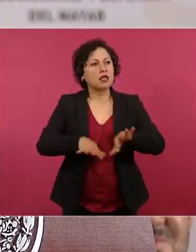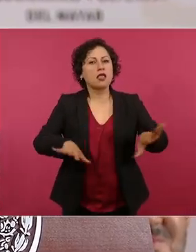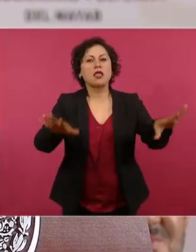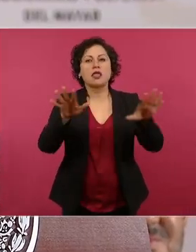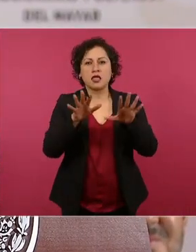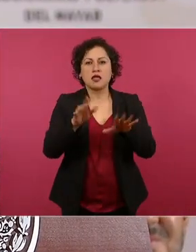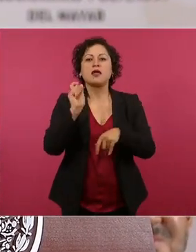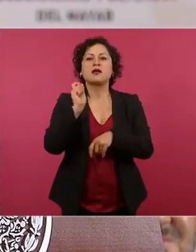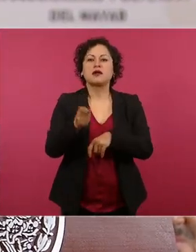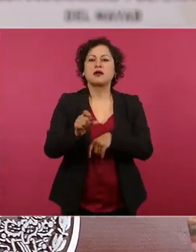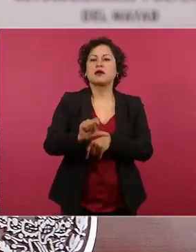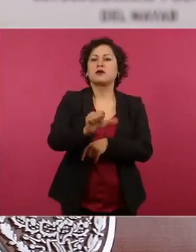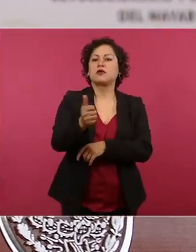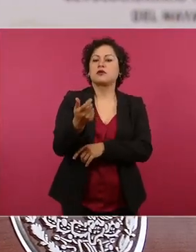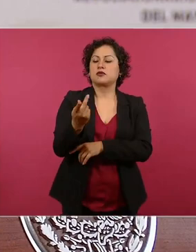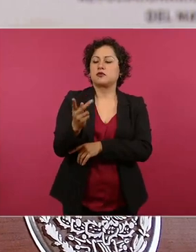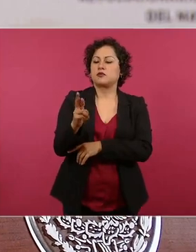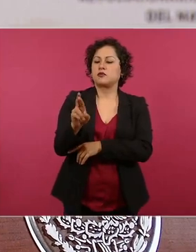ProPublica.